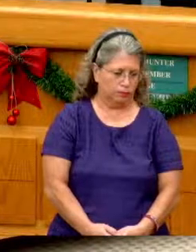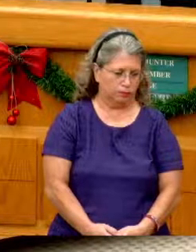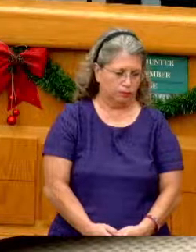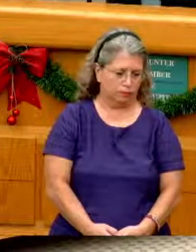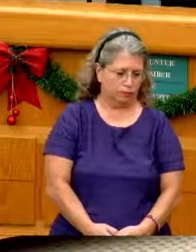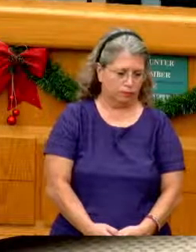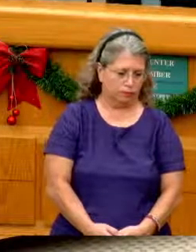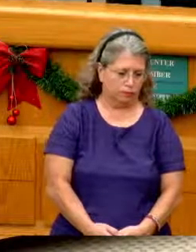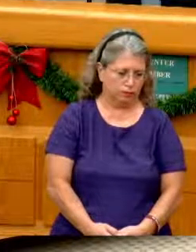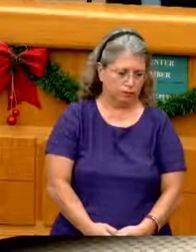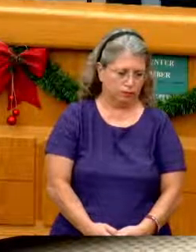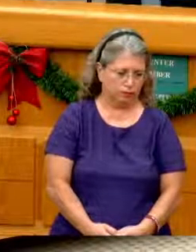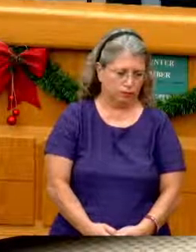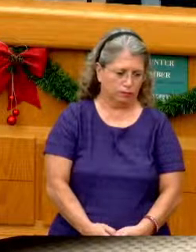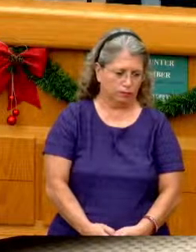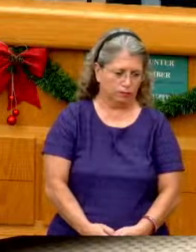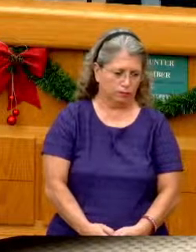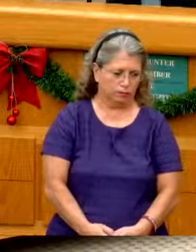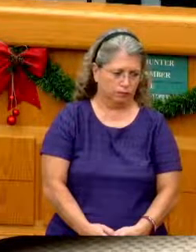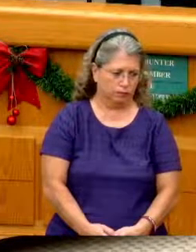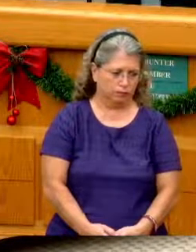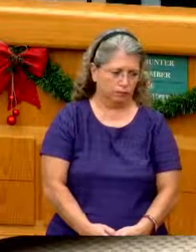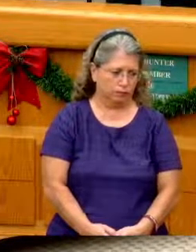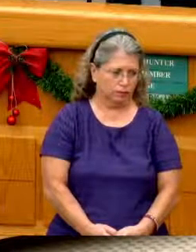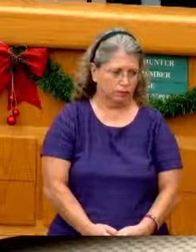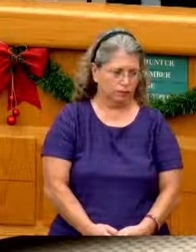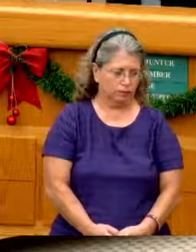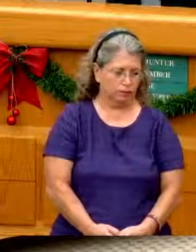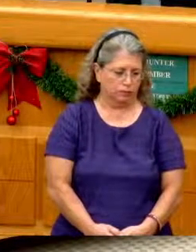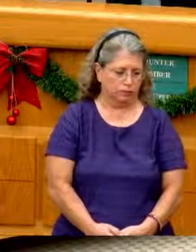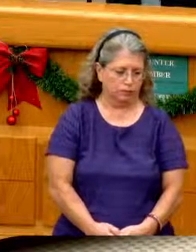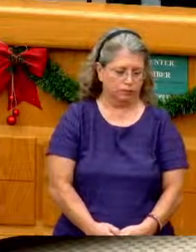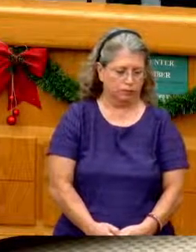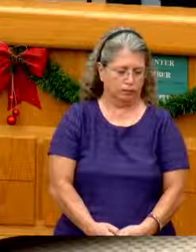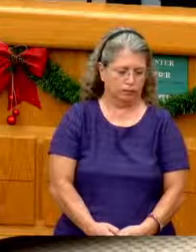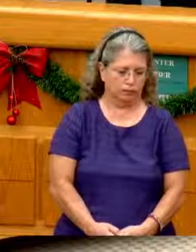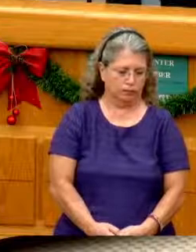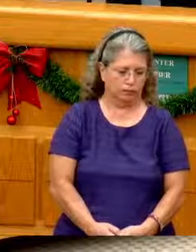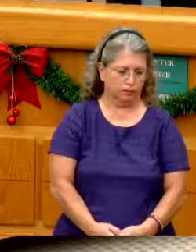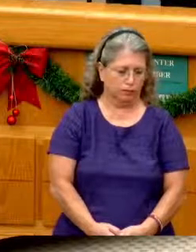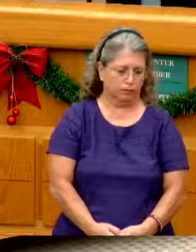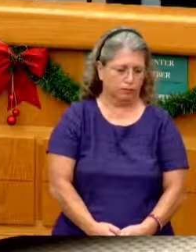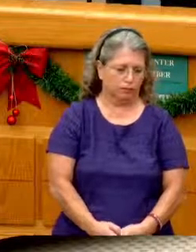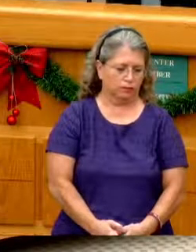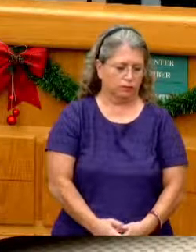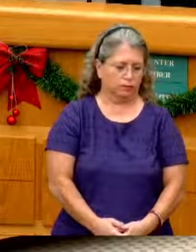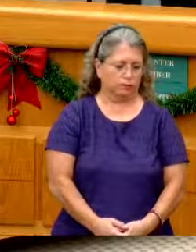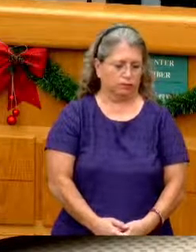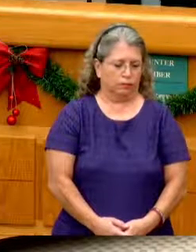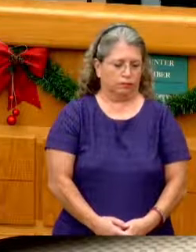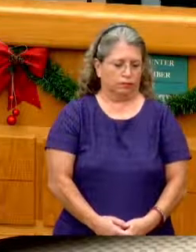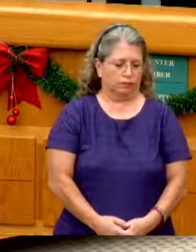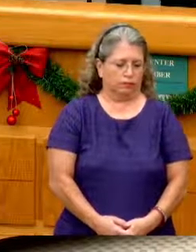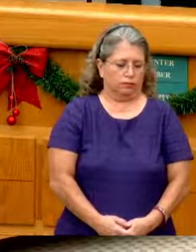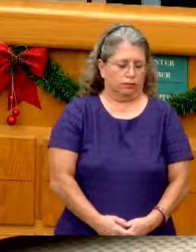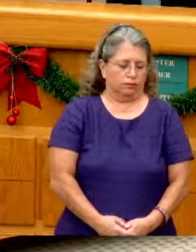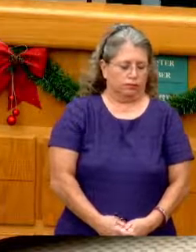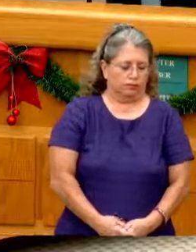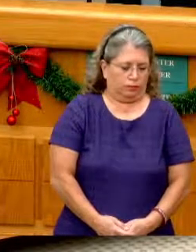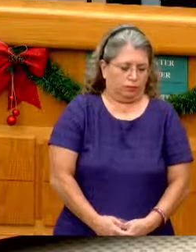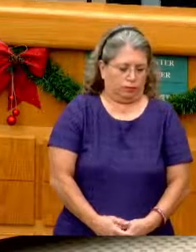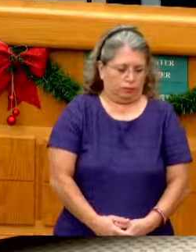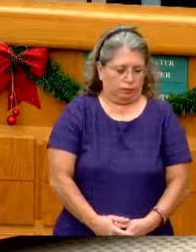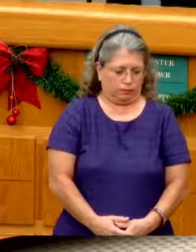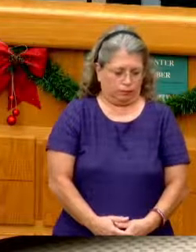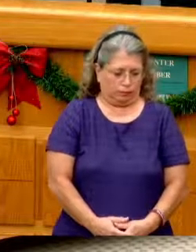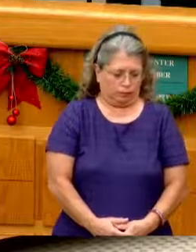la fase 1 para vacunar a ese grupo, los médicos y trabajadores de salud. Una vez terminada la vacunación, continúa la fase 1B,